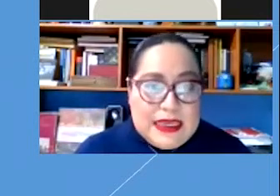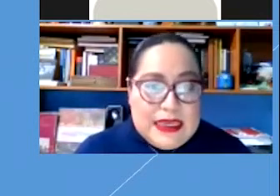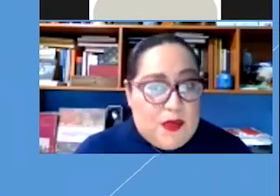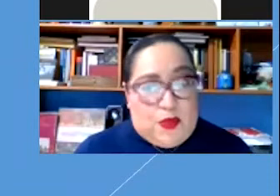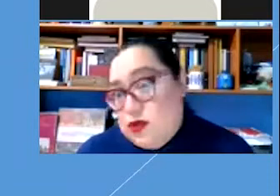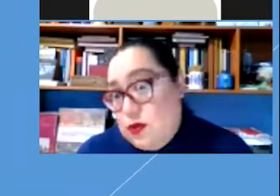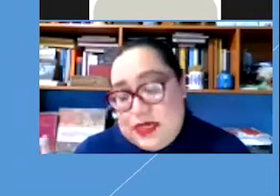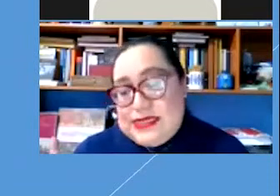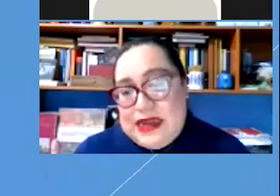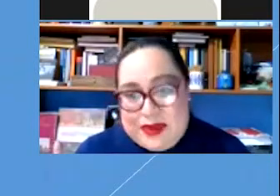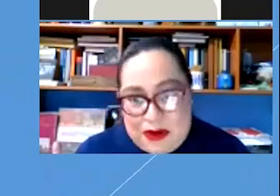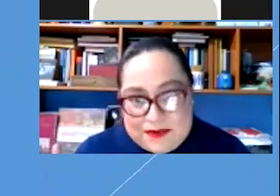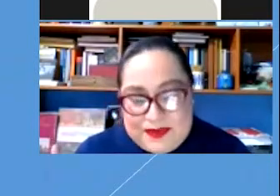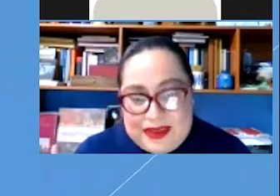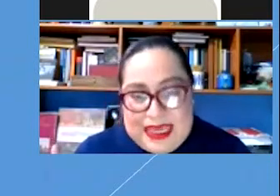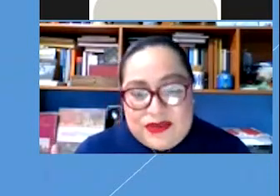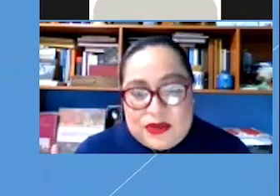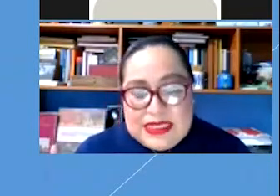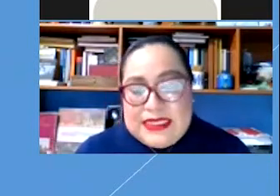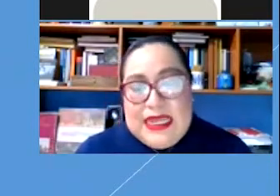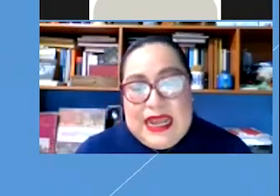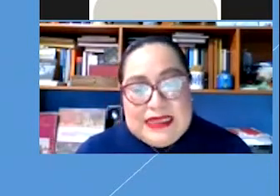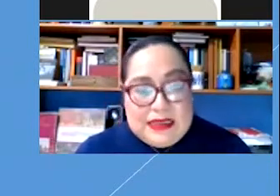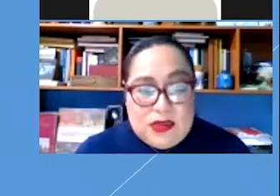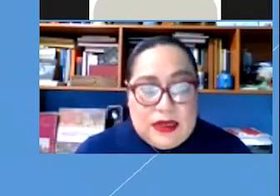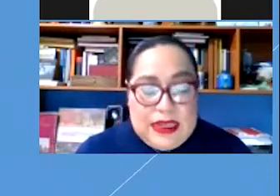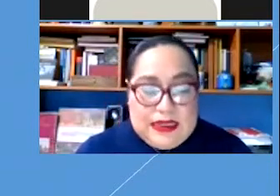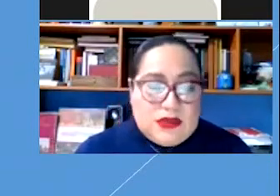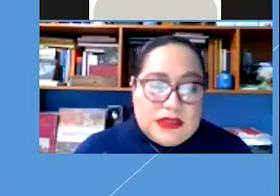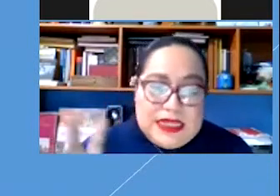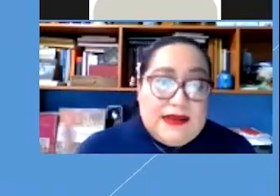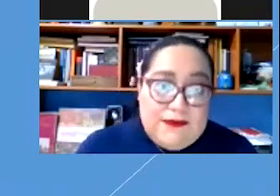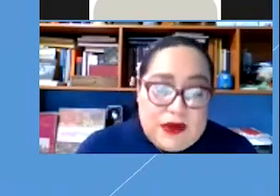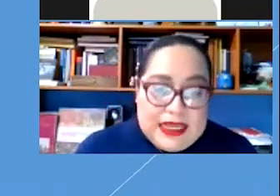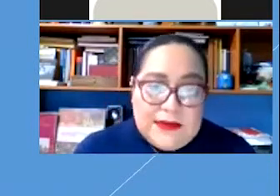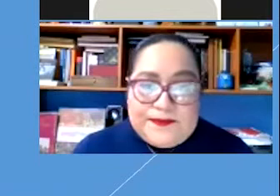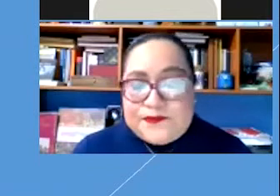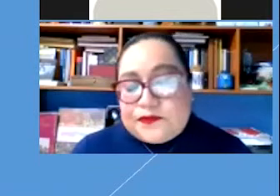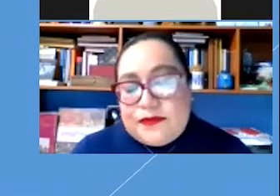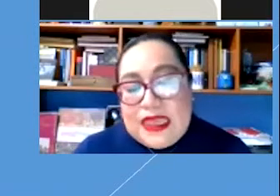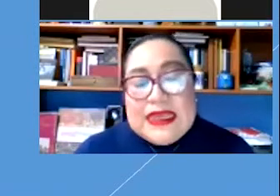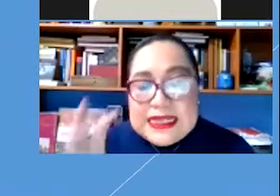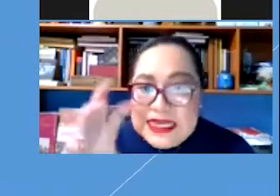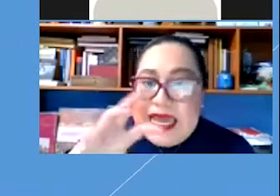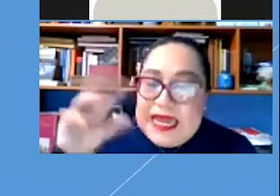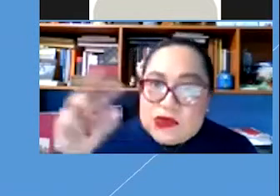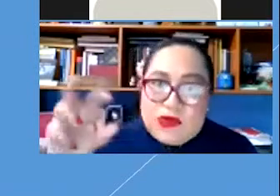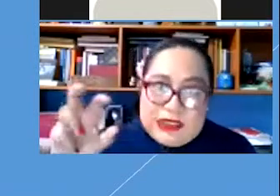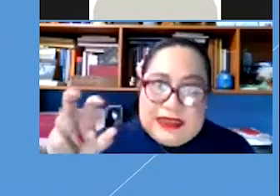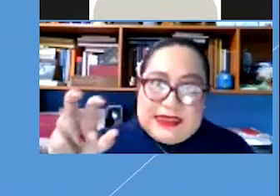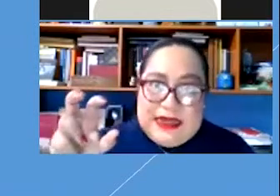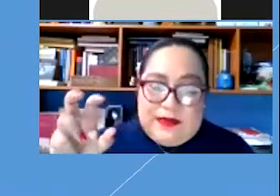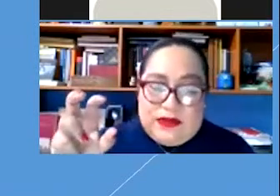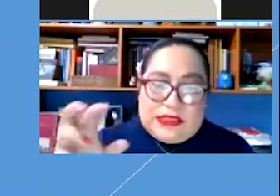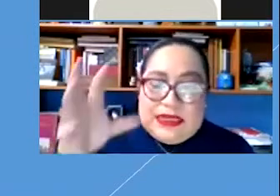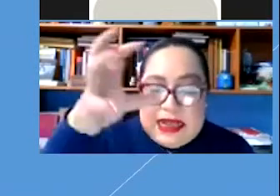personas, pues no puede ser el mejor. Entonces, la intención en estos tres enfoques es que esos dos